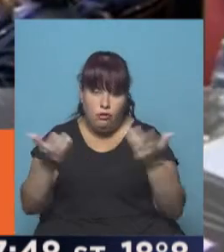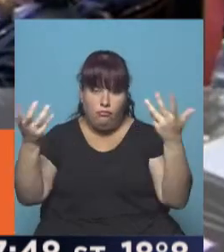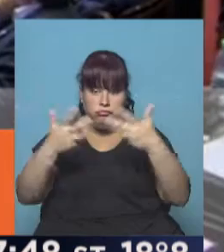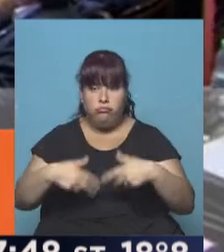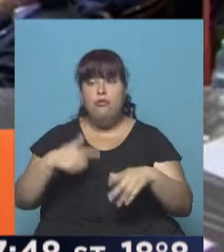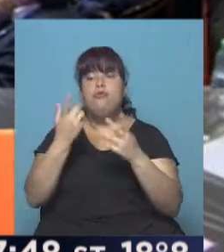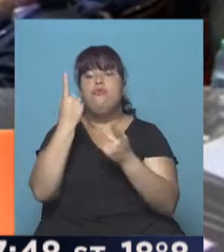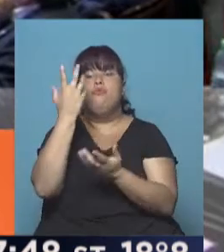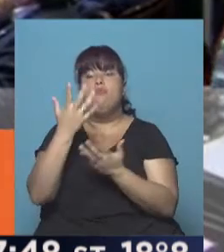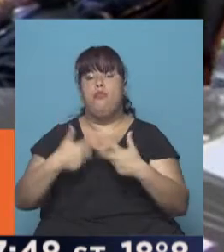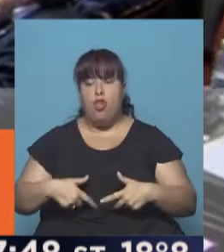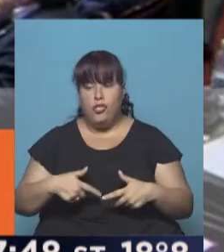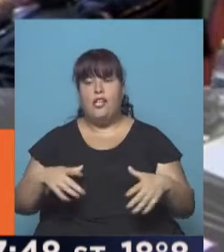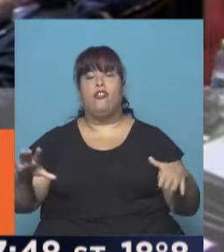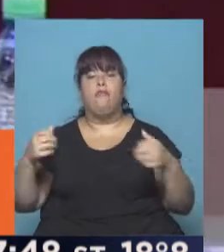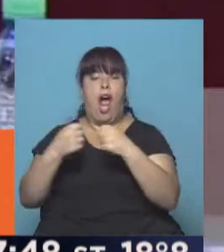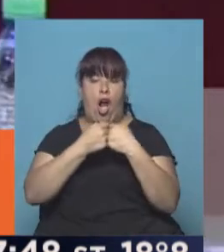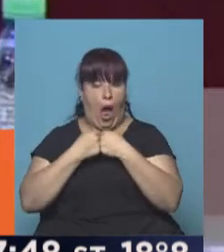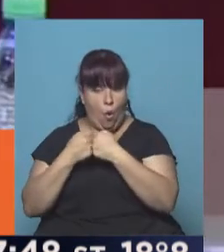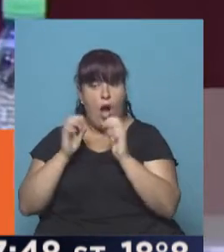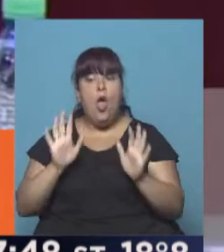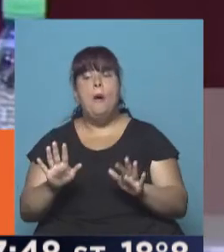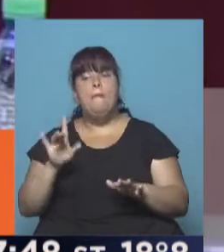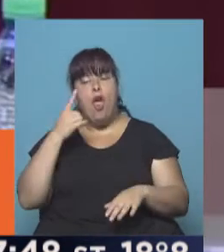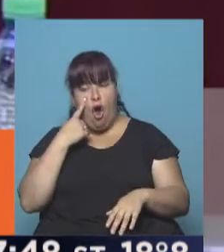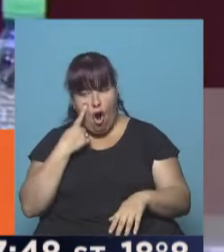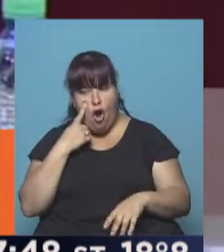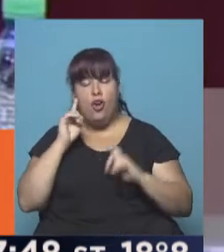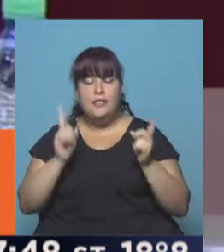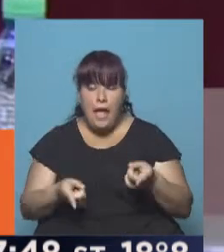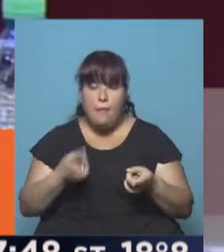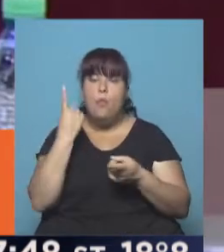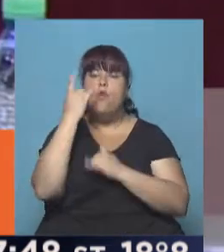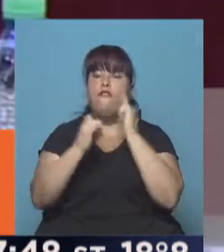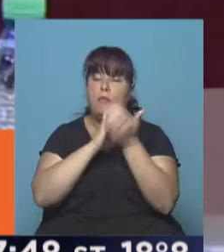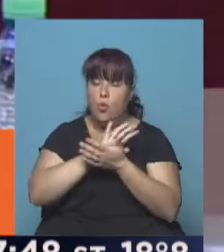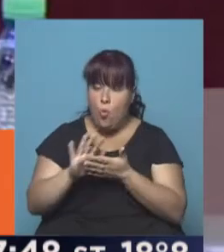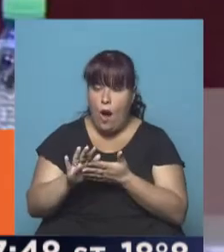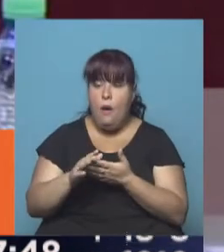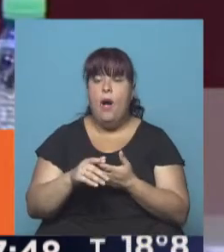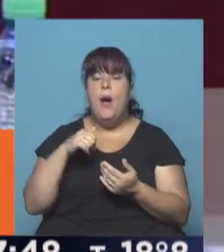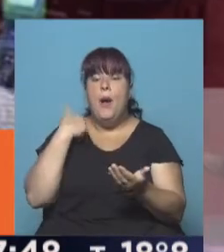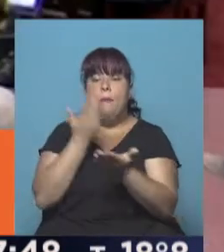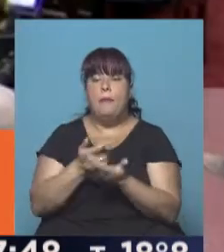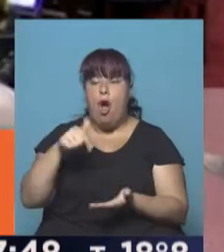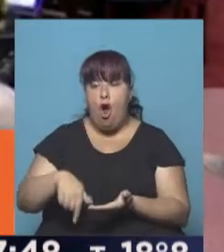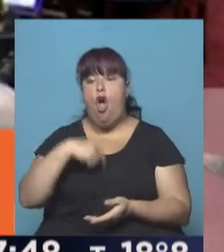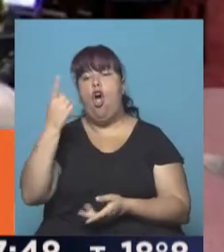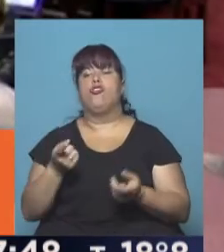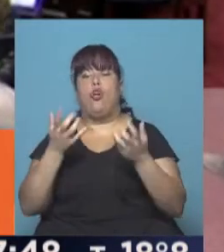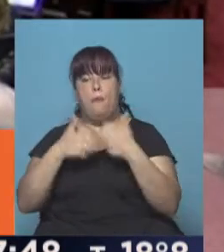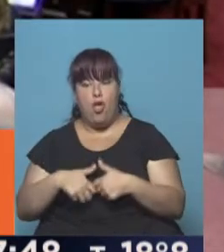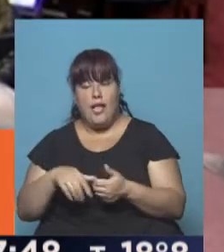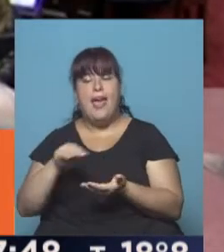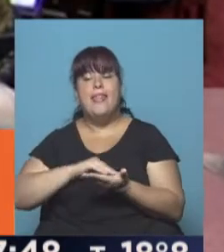nacionales, un proyecto consensuado. Pero atención, porque hay también un dato nuevo que va a ingresar en el día de hoy, un proyecto